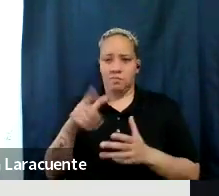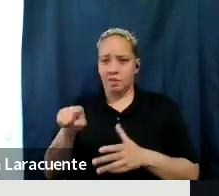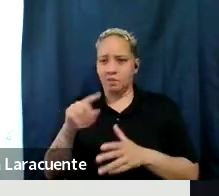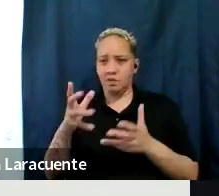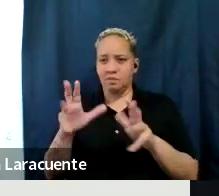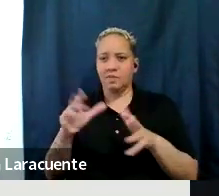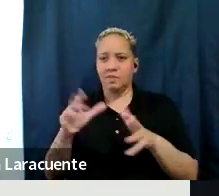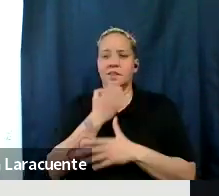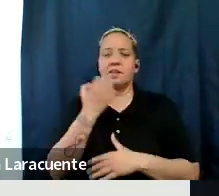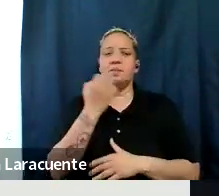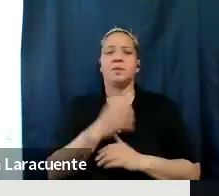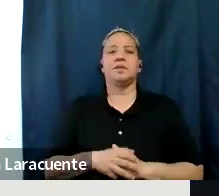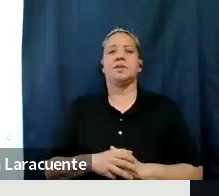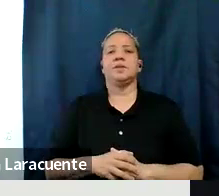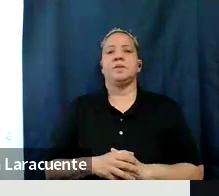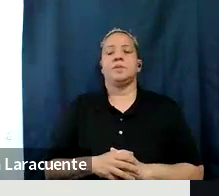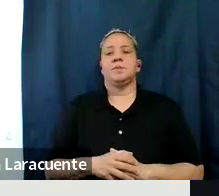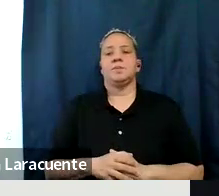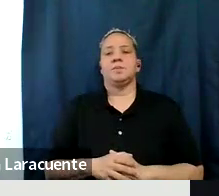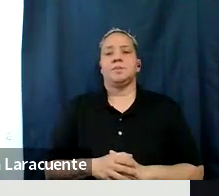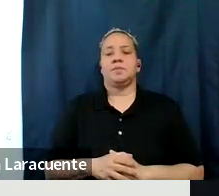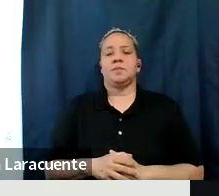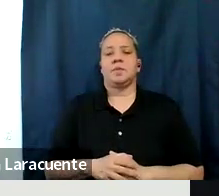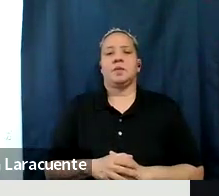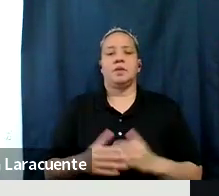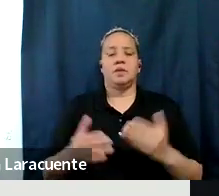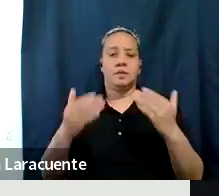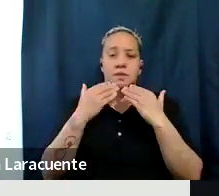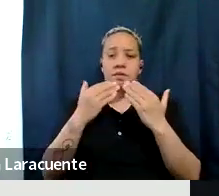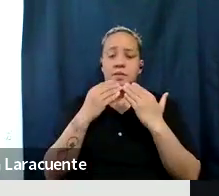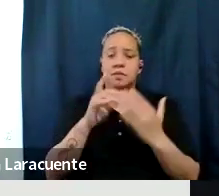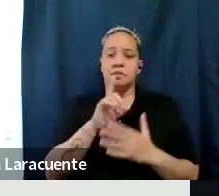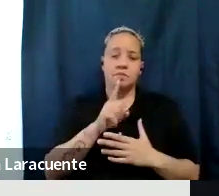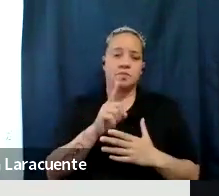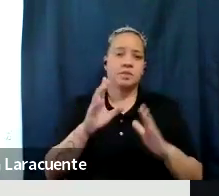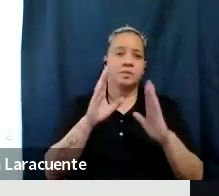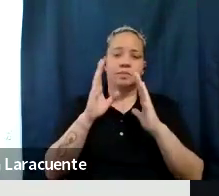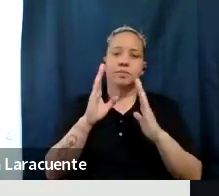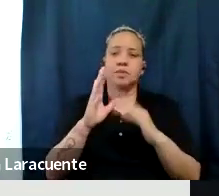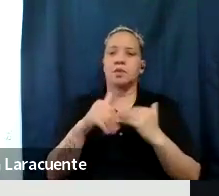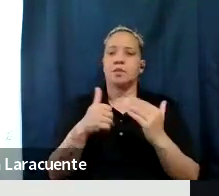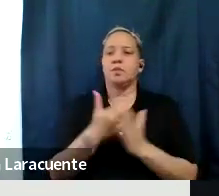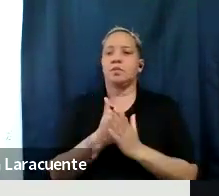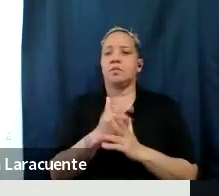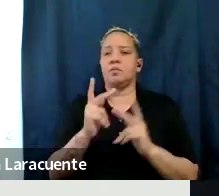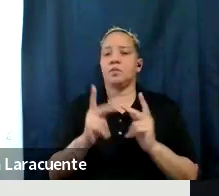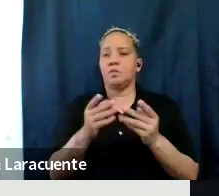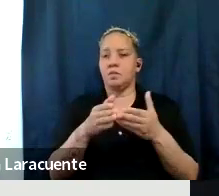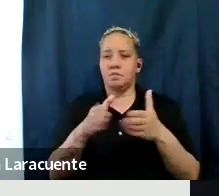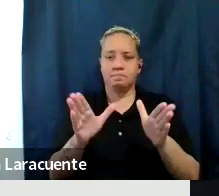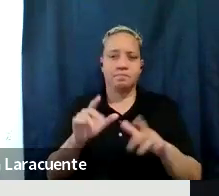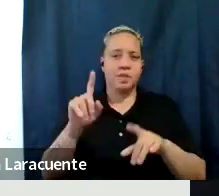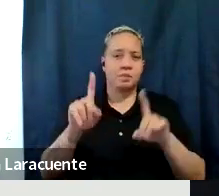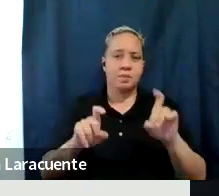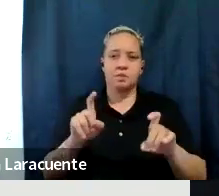no. Entonces, os agradezco de verdad esta atención y a todo el mundo en general. Sus